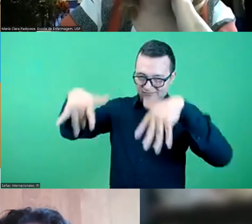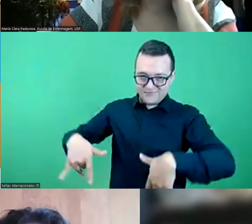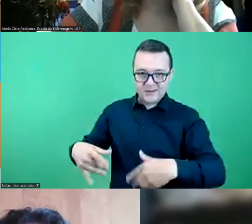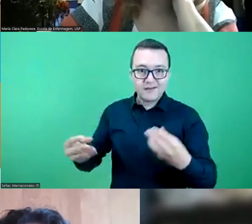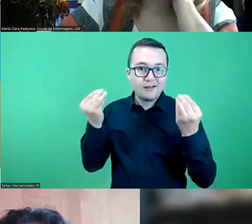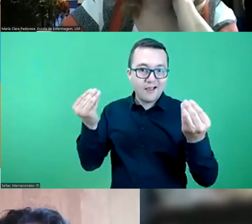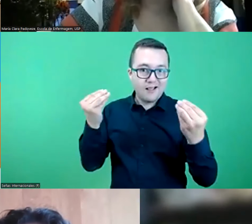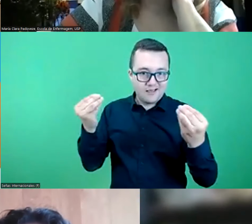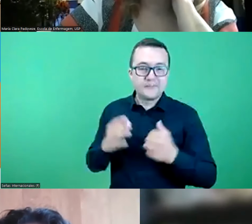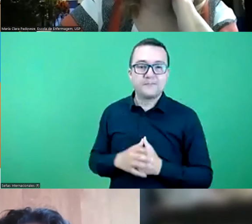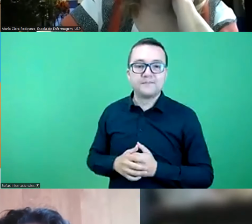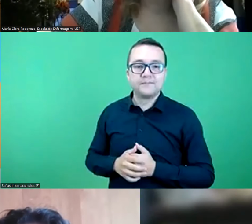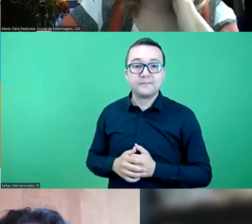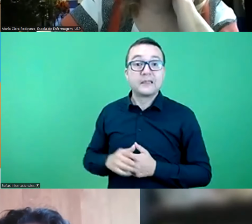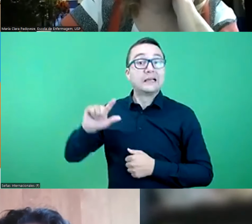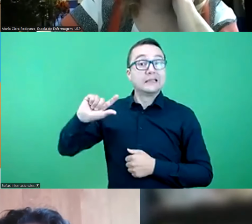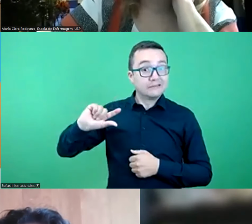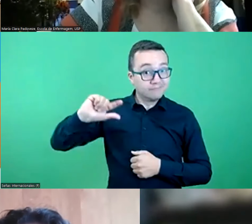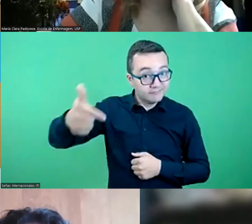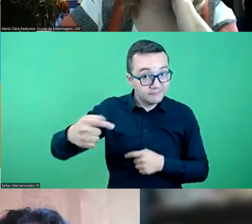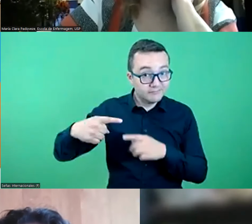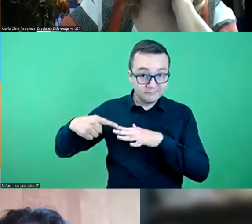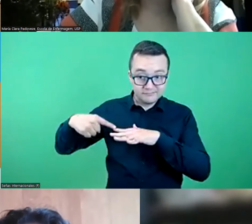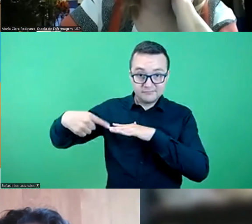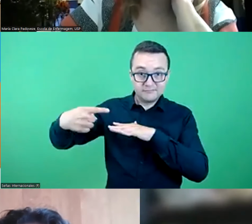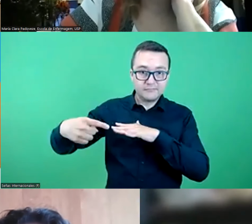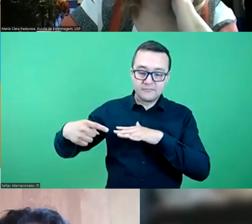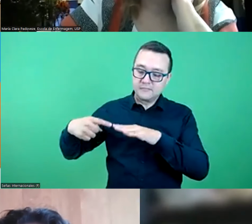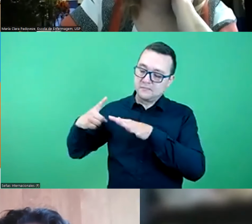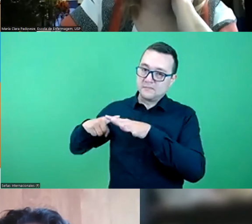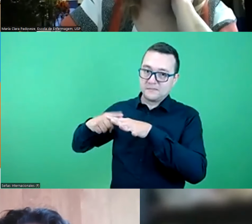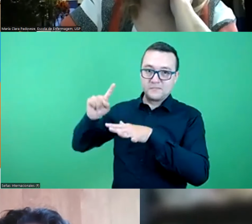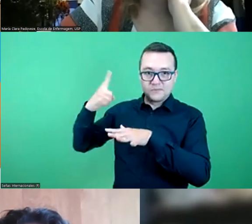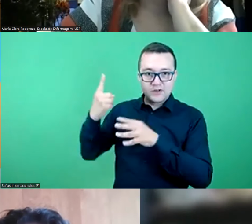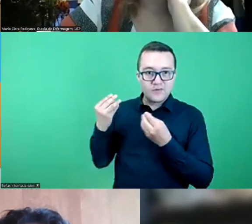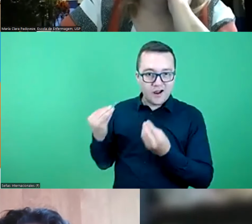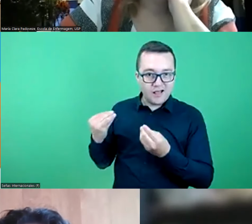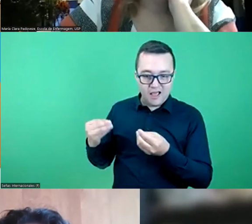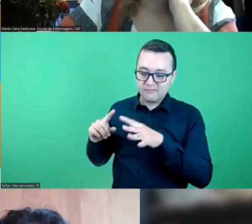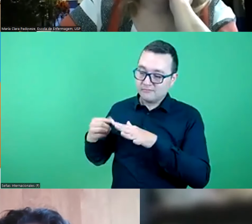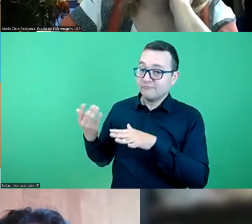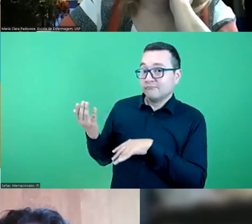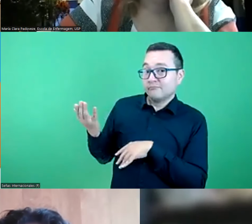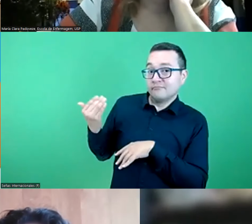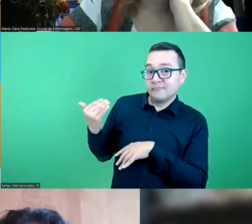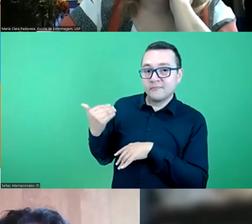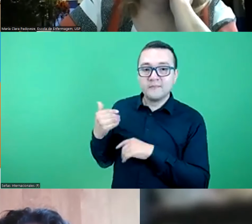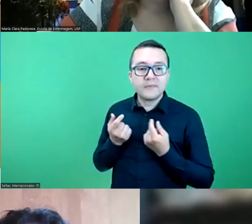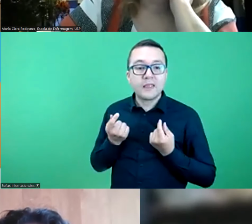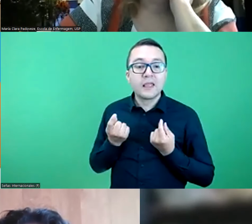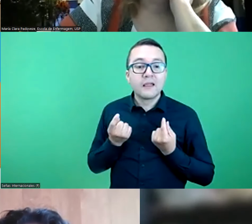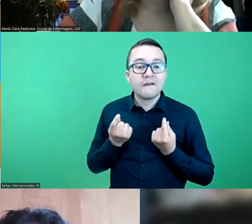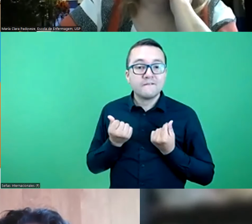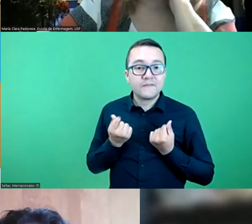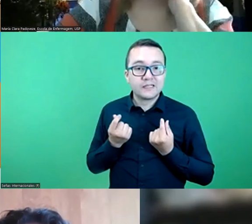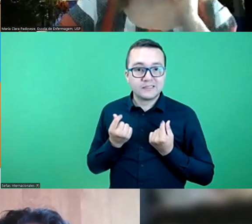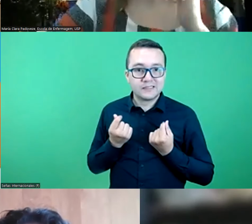Seguimos con un seminario un mes atrás, con el tema del financiamiento. Todo esto no es